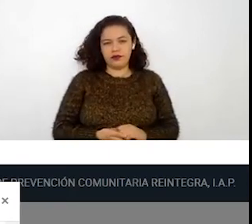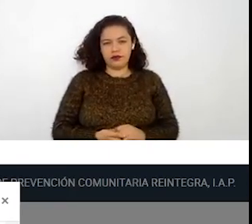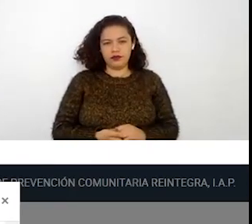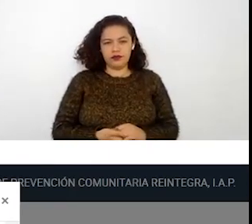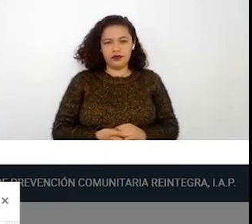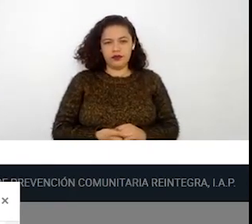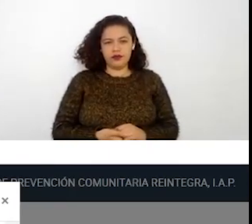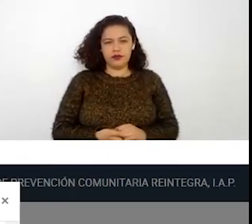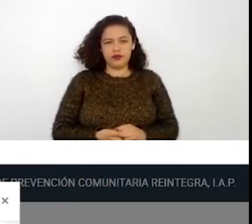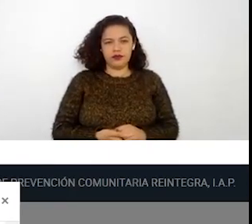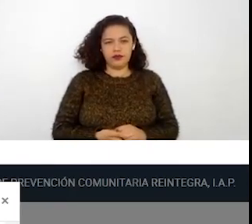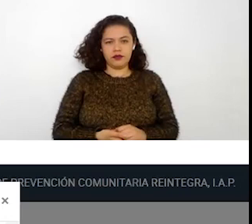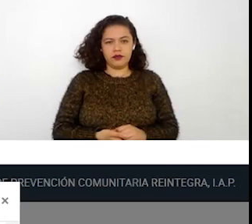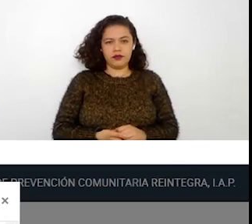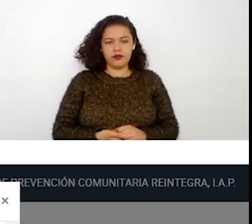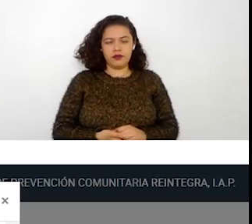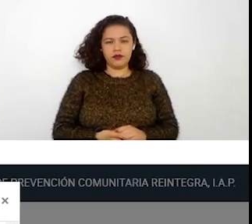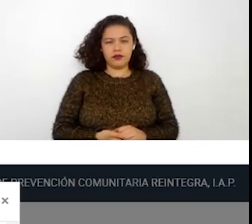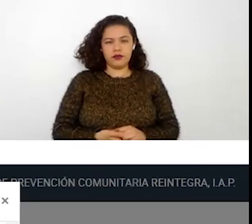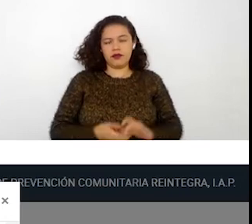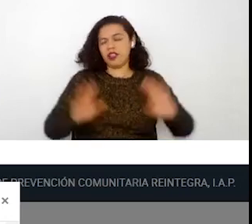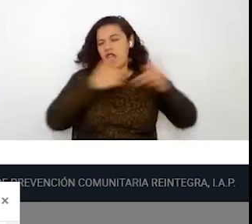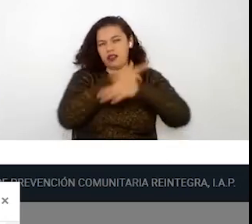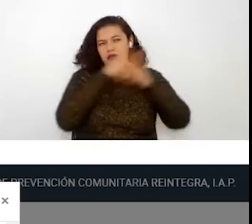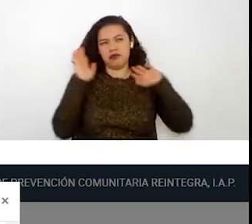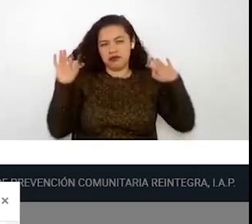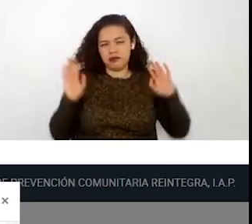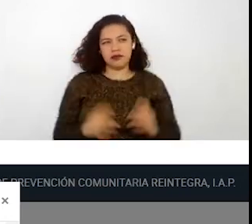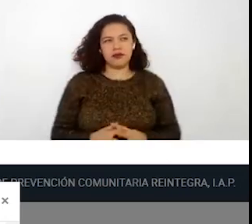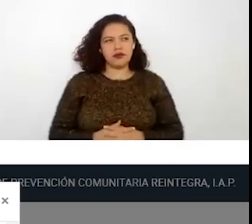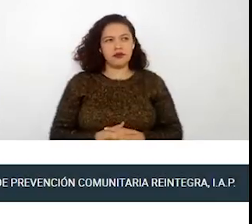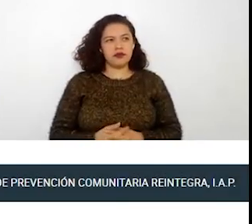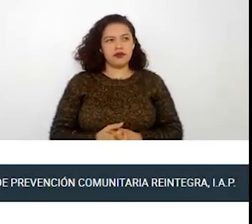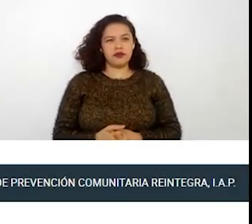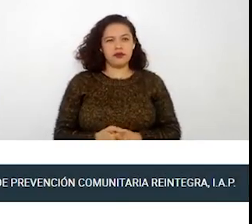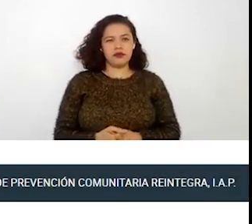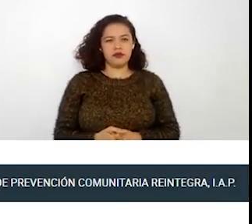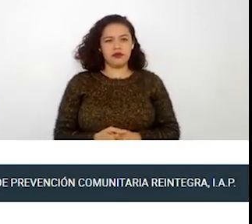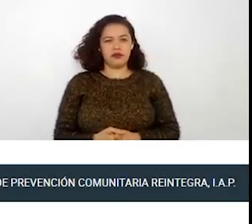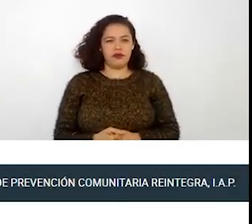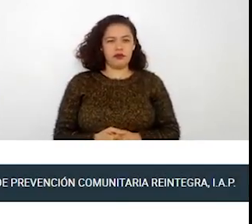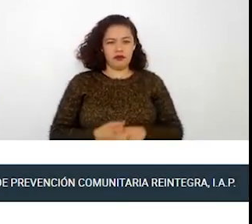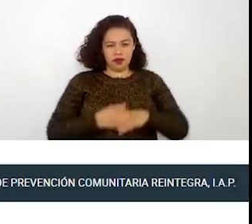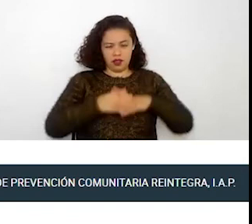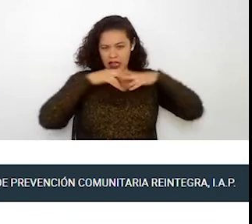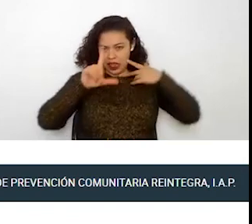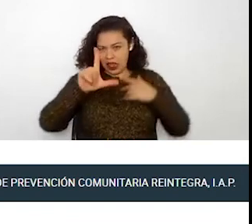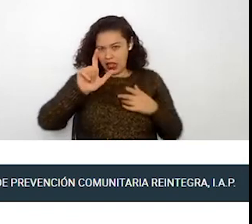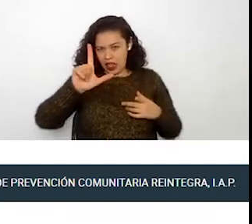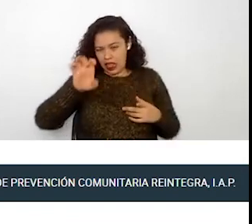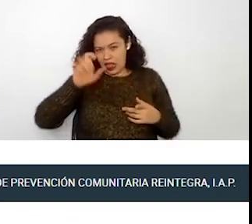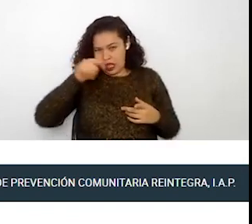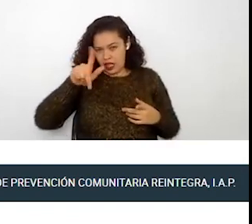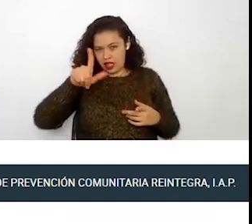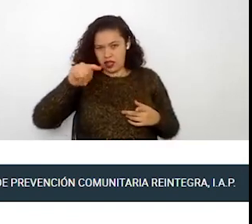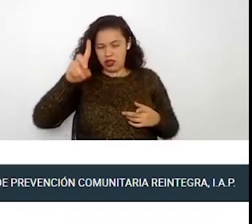Pues bueno lo que sea vamos a poner un legado y me